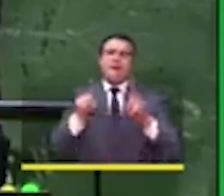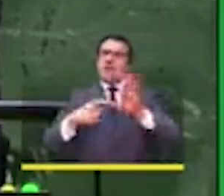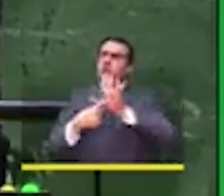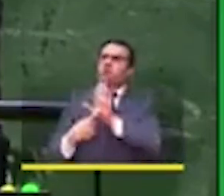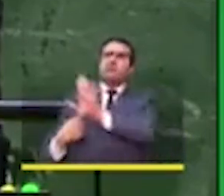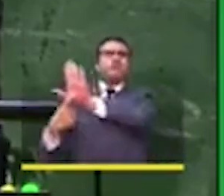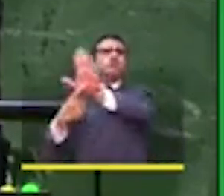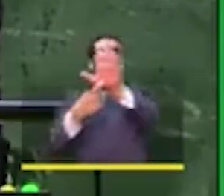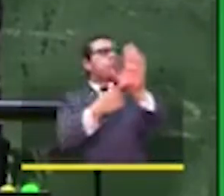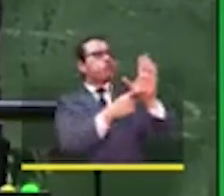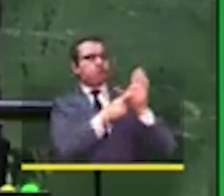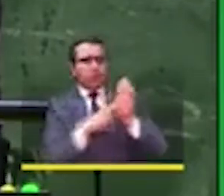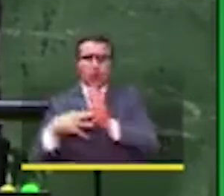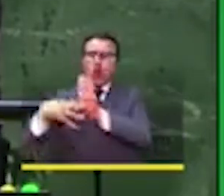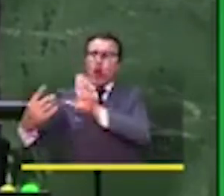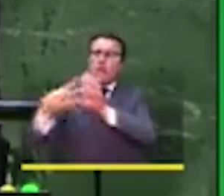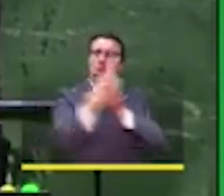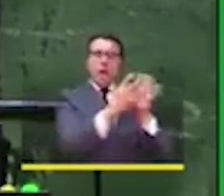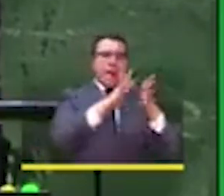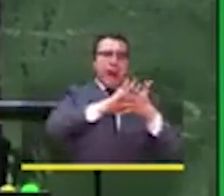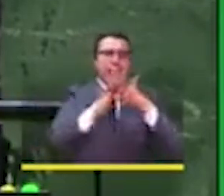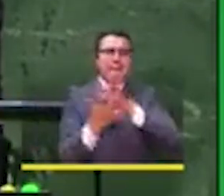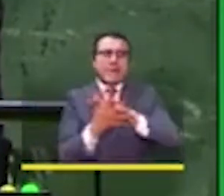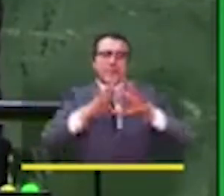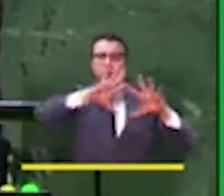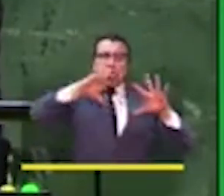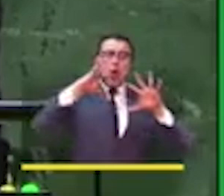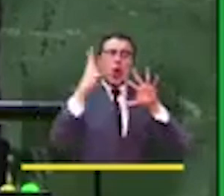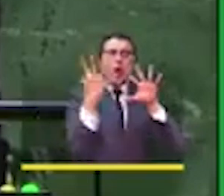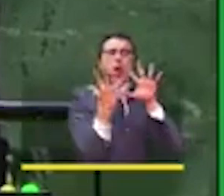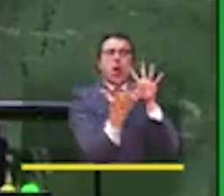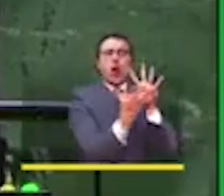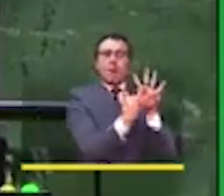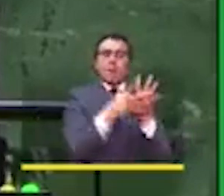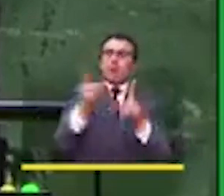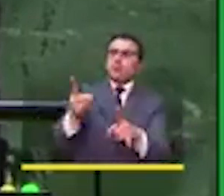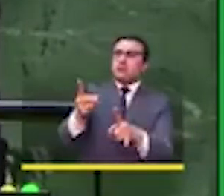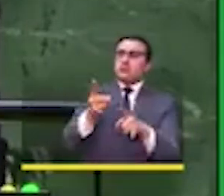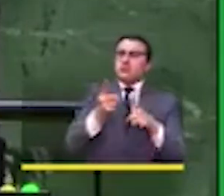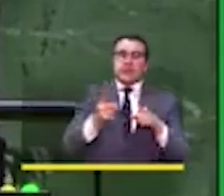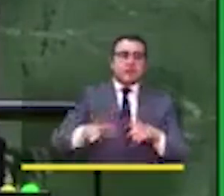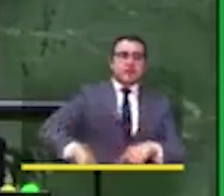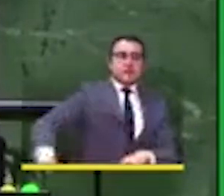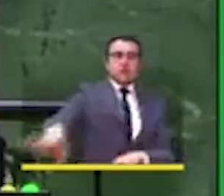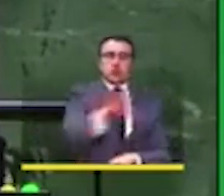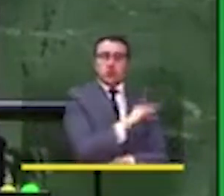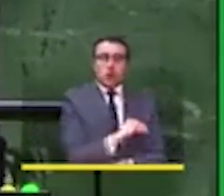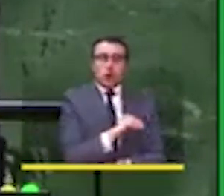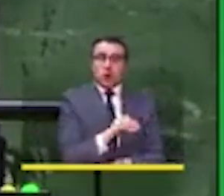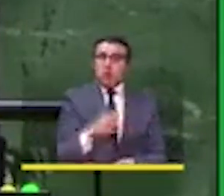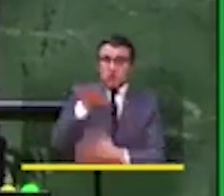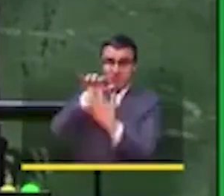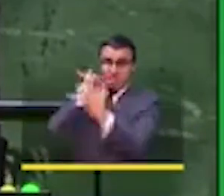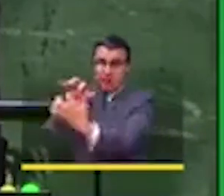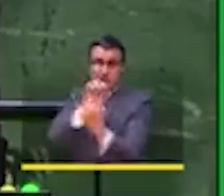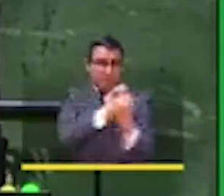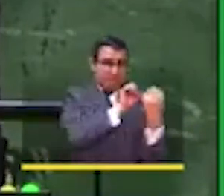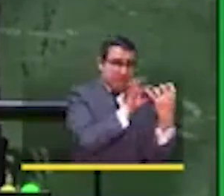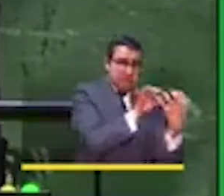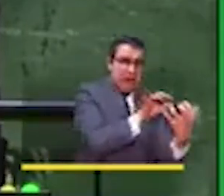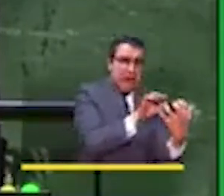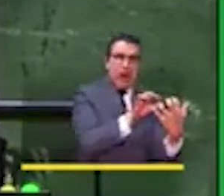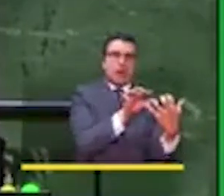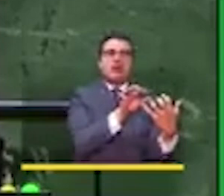a hacer la paz en todas las regiones del planeta, porque ambas y solo ambas acabarían